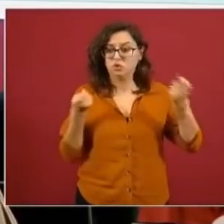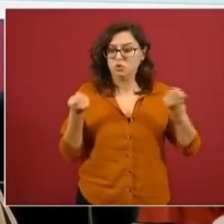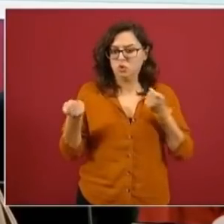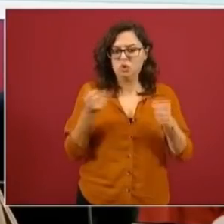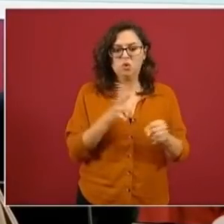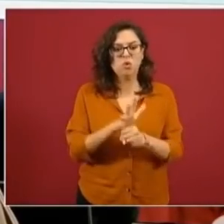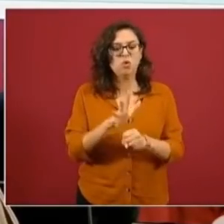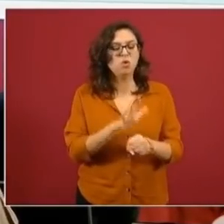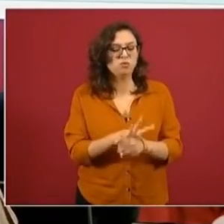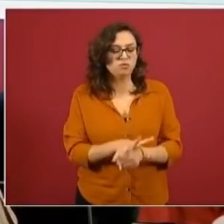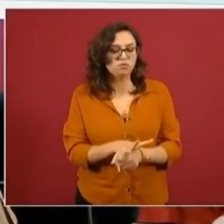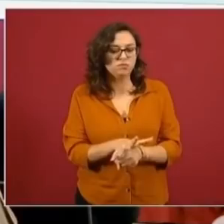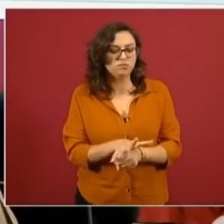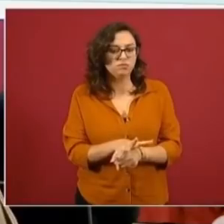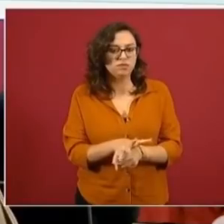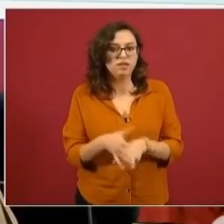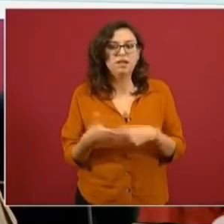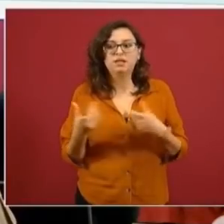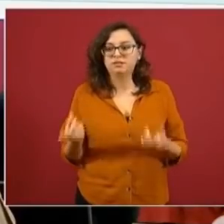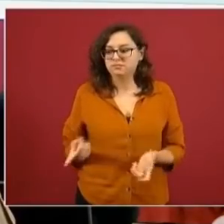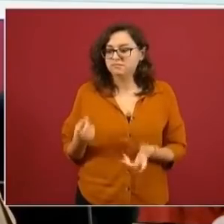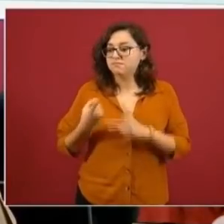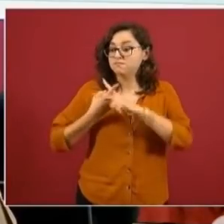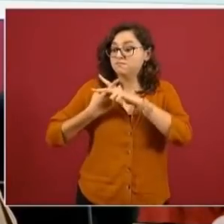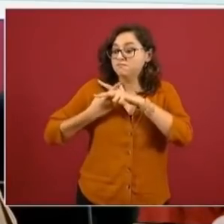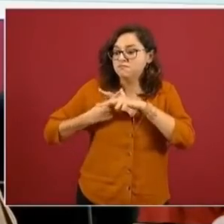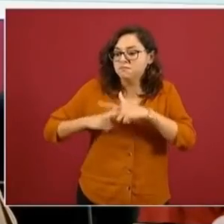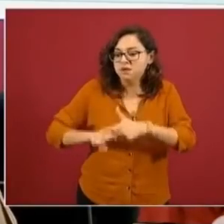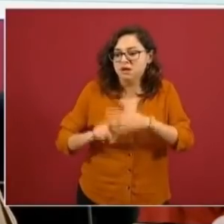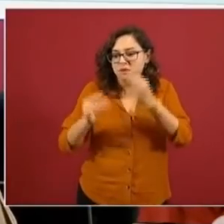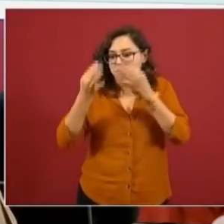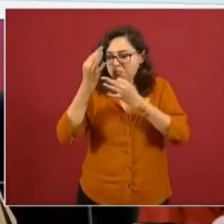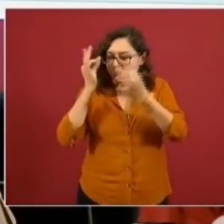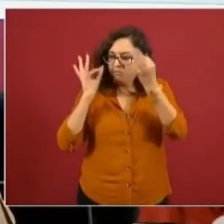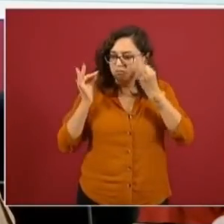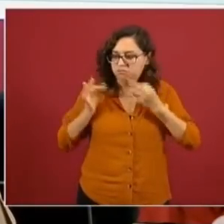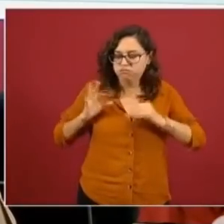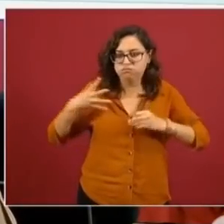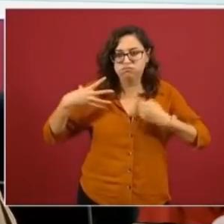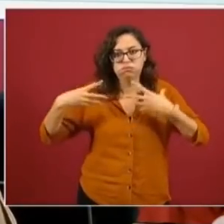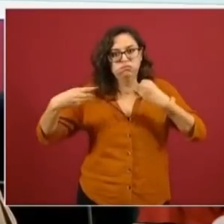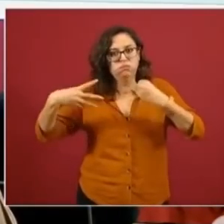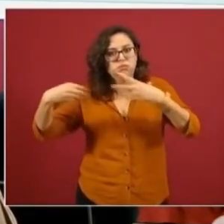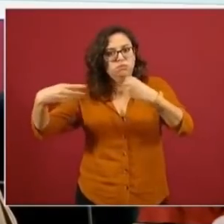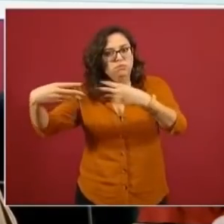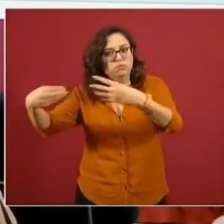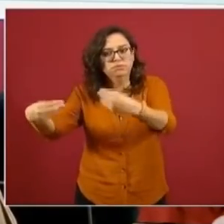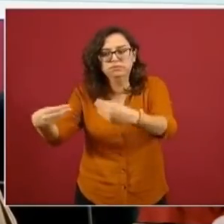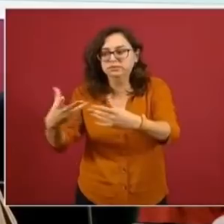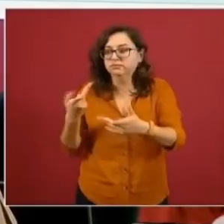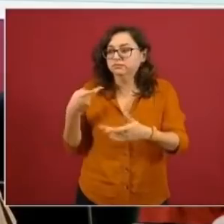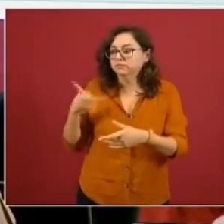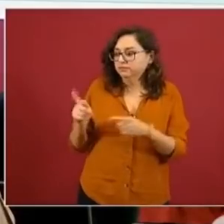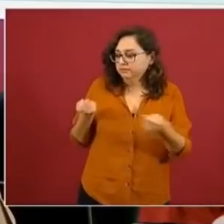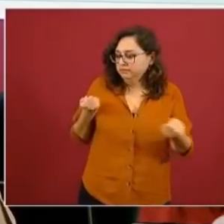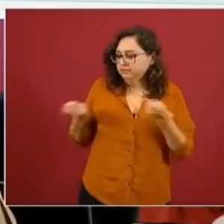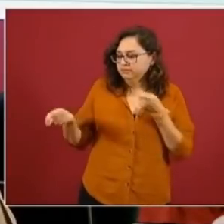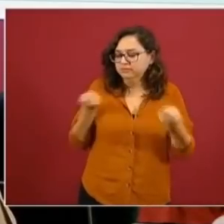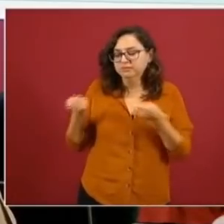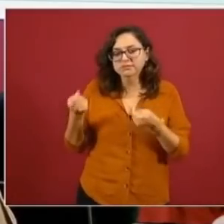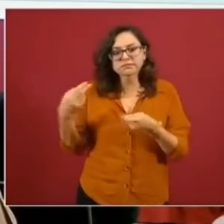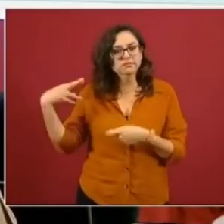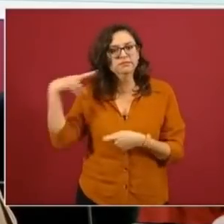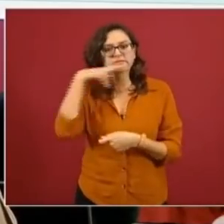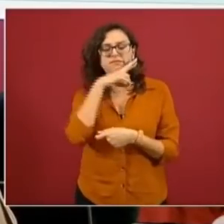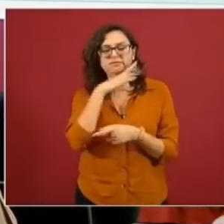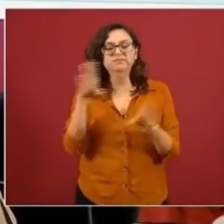nos apoyaron a que este brote tuviera un control, ¿verdad? Y que fuera en un periodo corto, primero